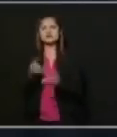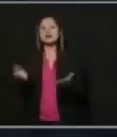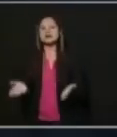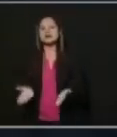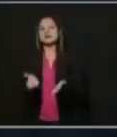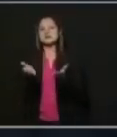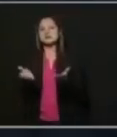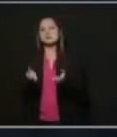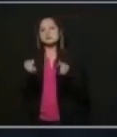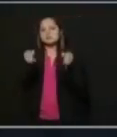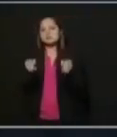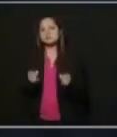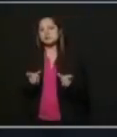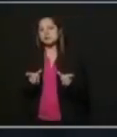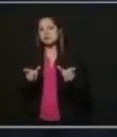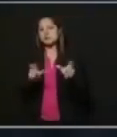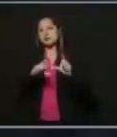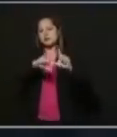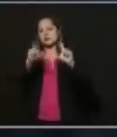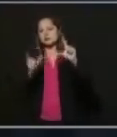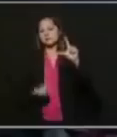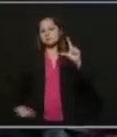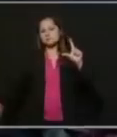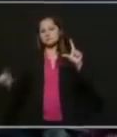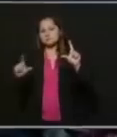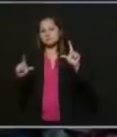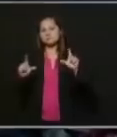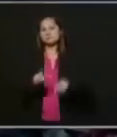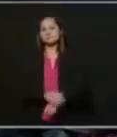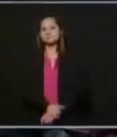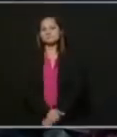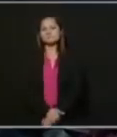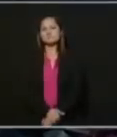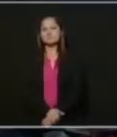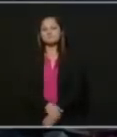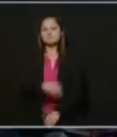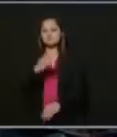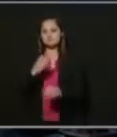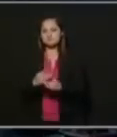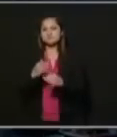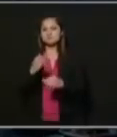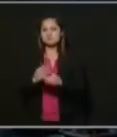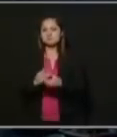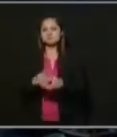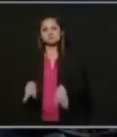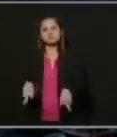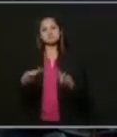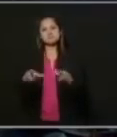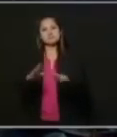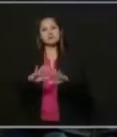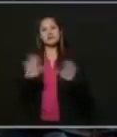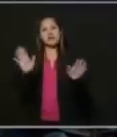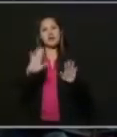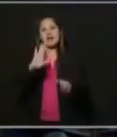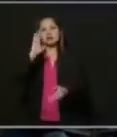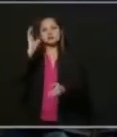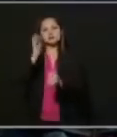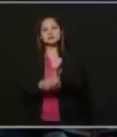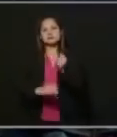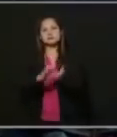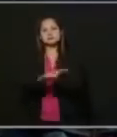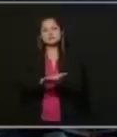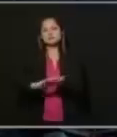la seguridad nacional. Está en venta, ya se va. El